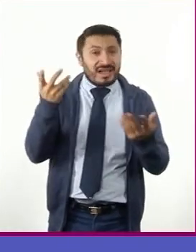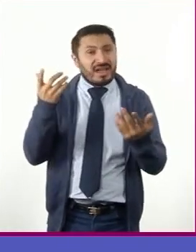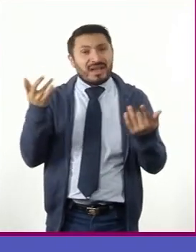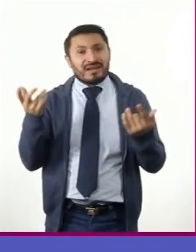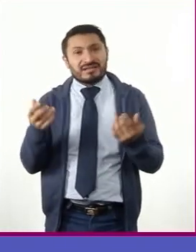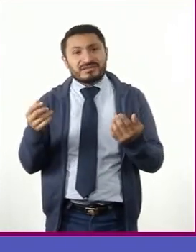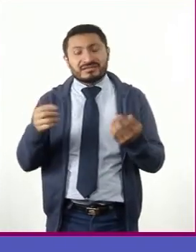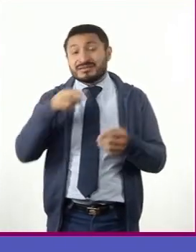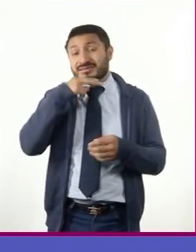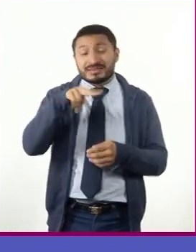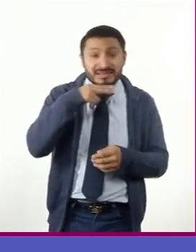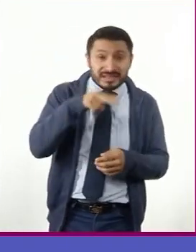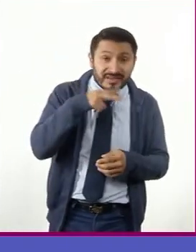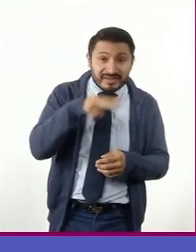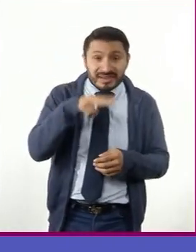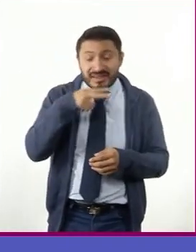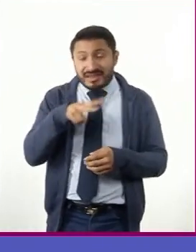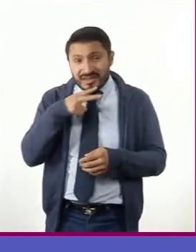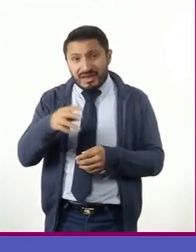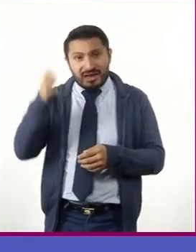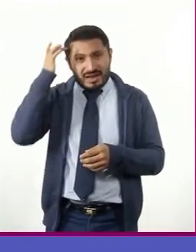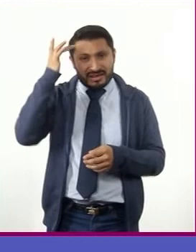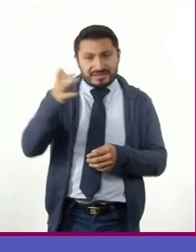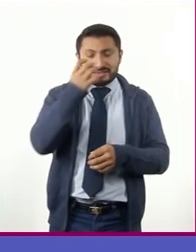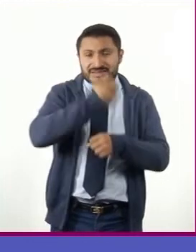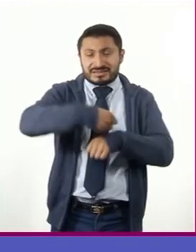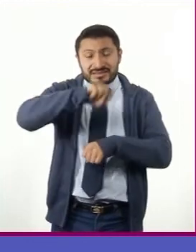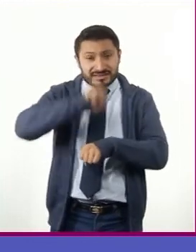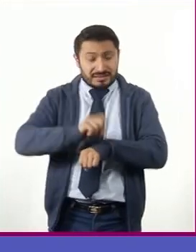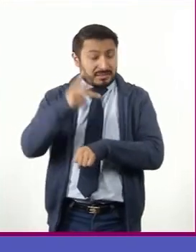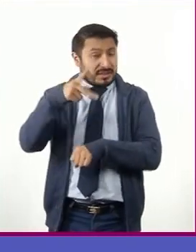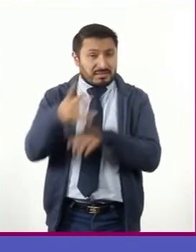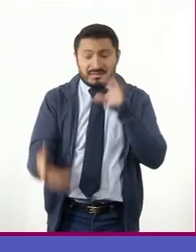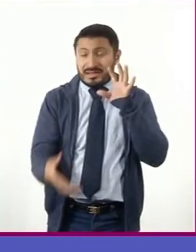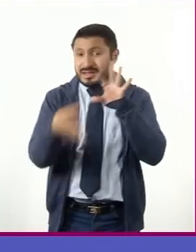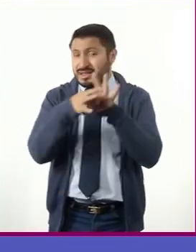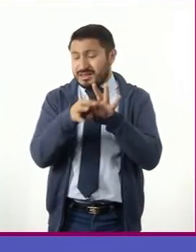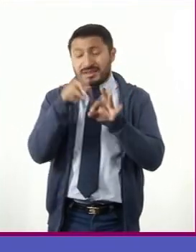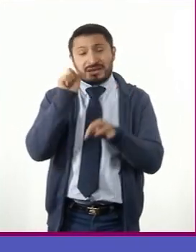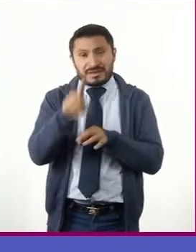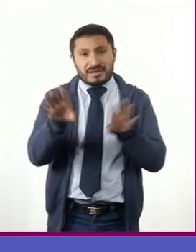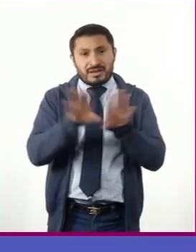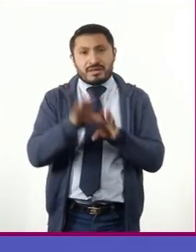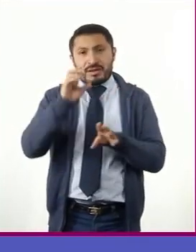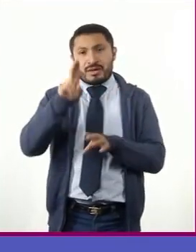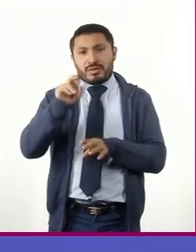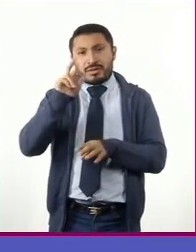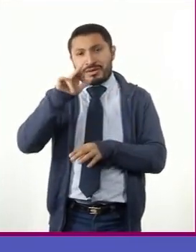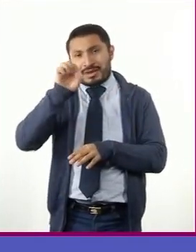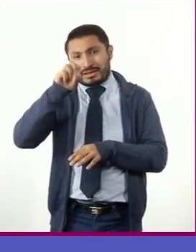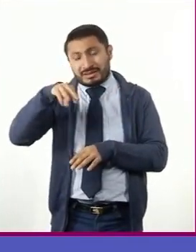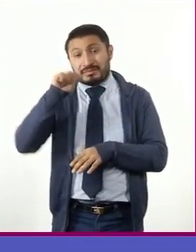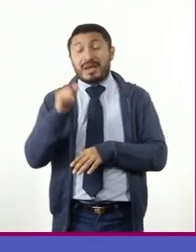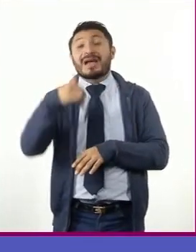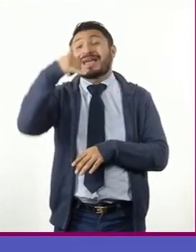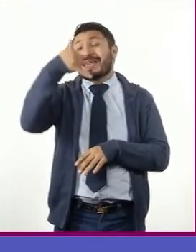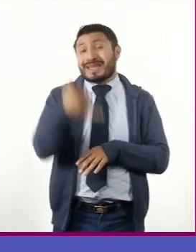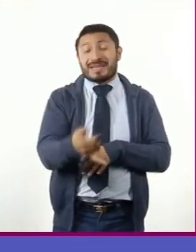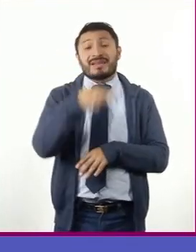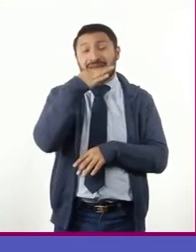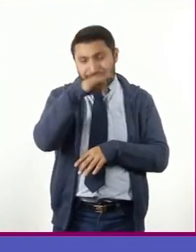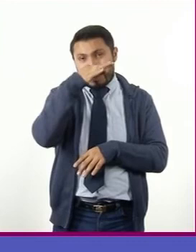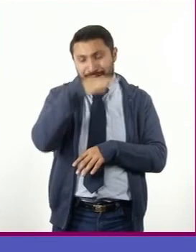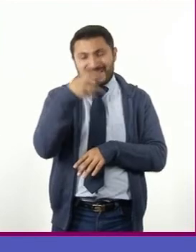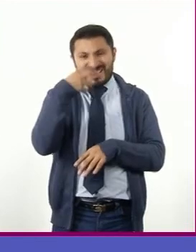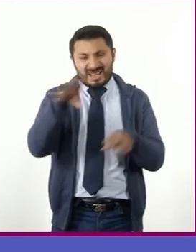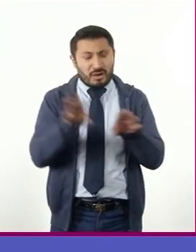de la Navidad, la Semana Santa, pero vinculado con eso, por ejemplo, estaba la Cuaresma y el Carnaval. Especialmente el Carnaval era una